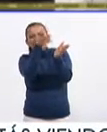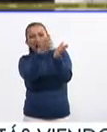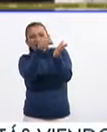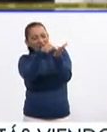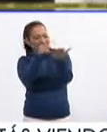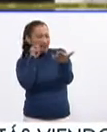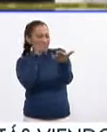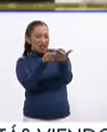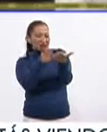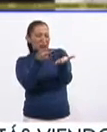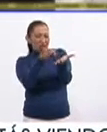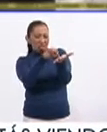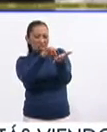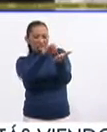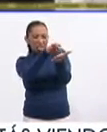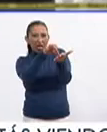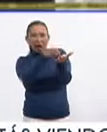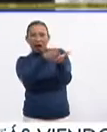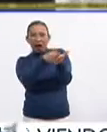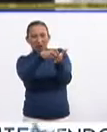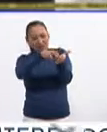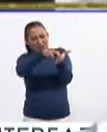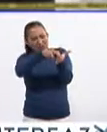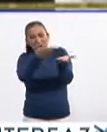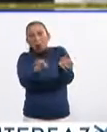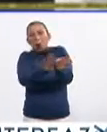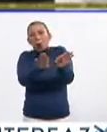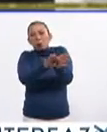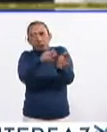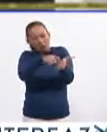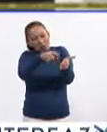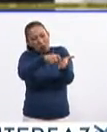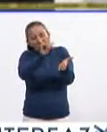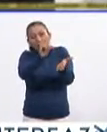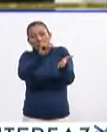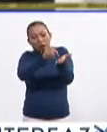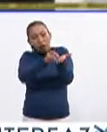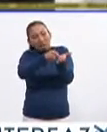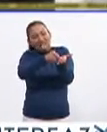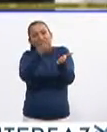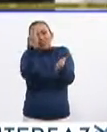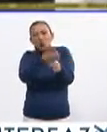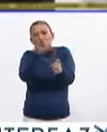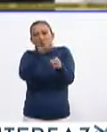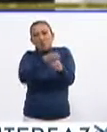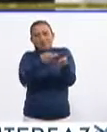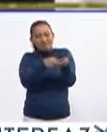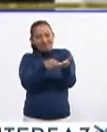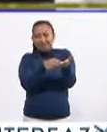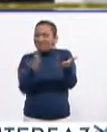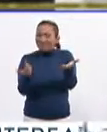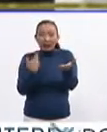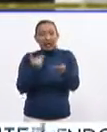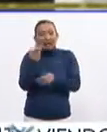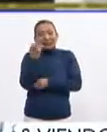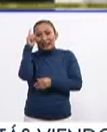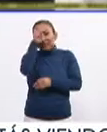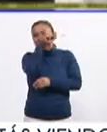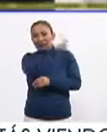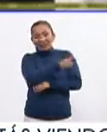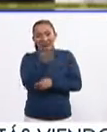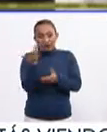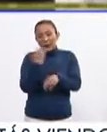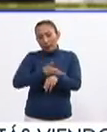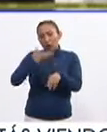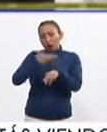secando y entonces quedan los minerales acumulándose poco a poco hasta que se hace una piedra. Es un poco